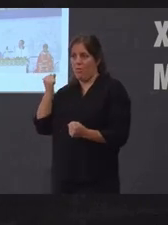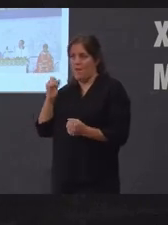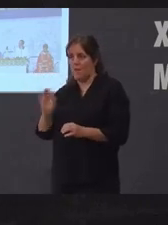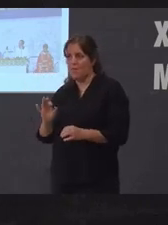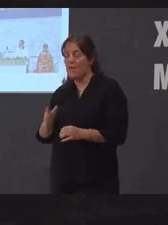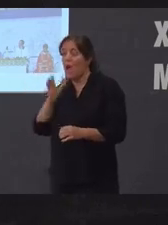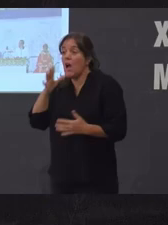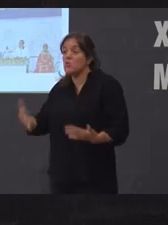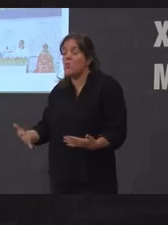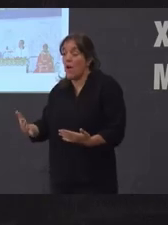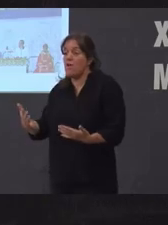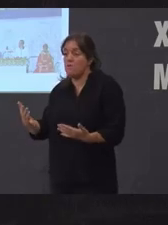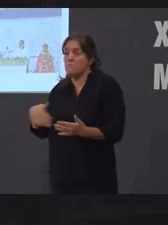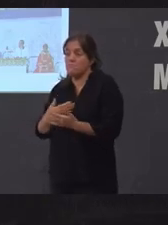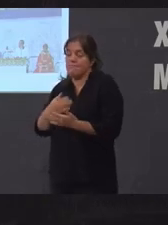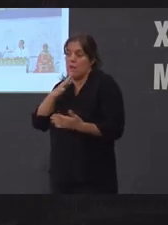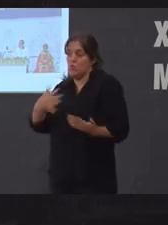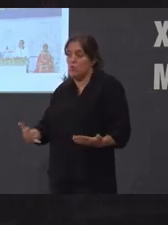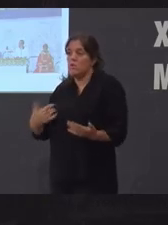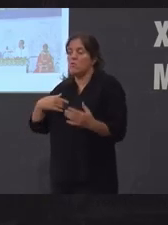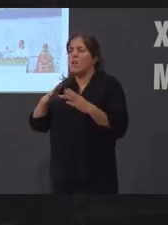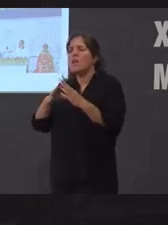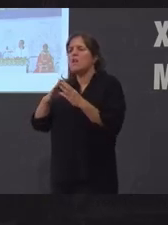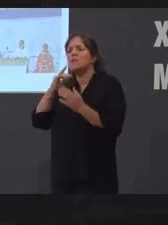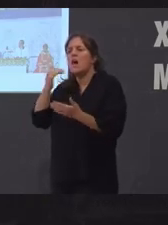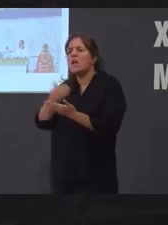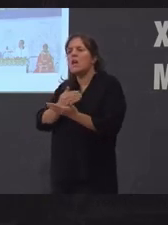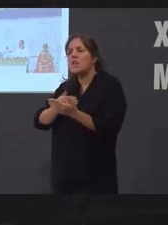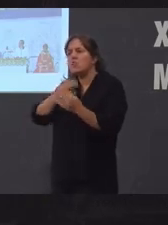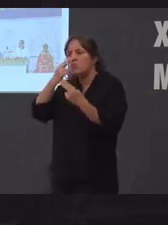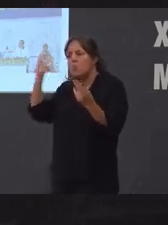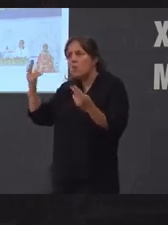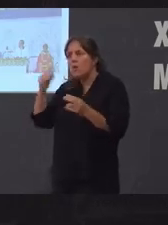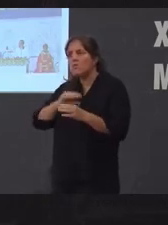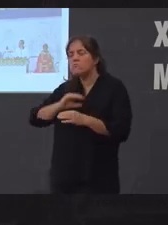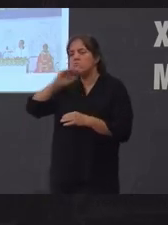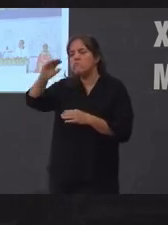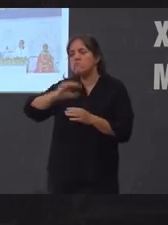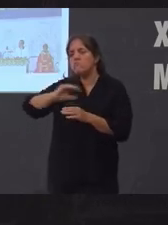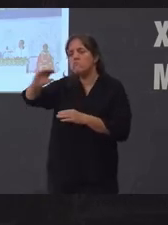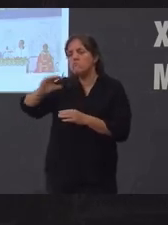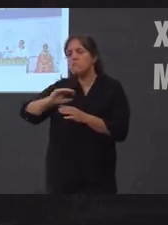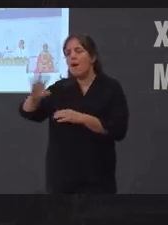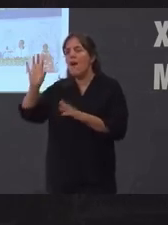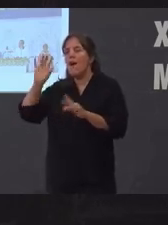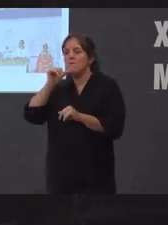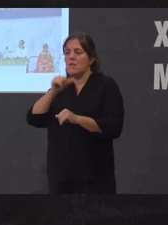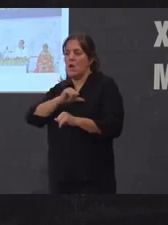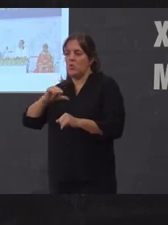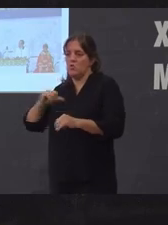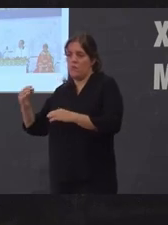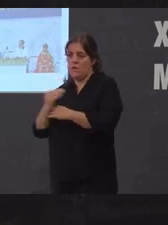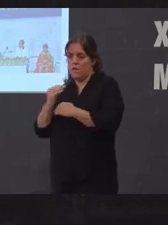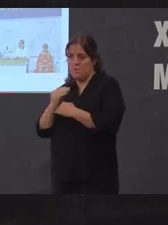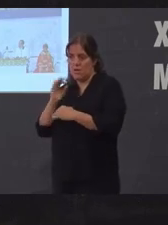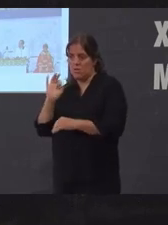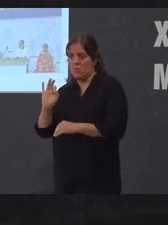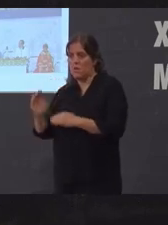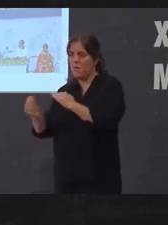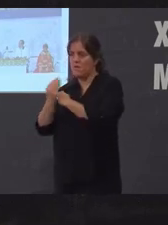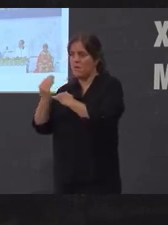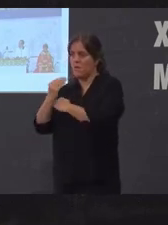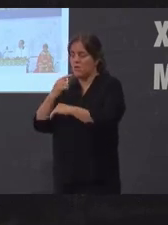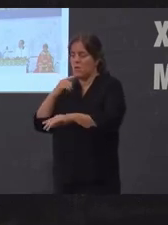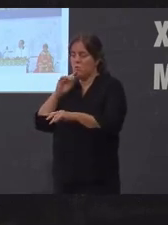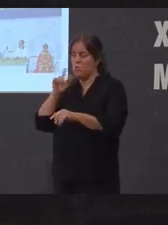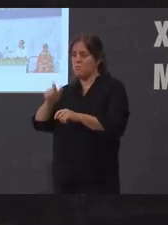Todavía, ainda é así. A Igrexa recibe unos ingresos públicos, ademais do autofinanciamento que pode ter